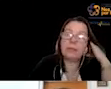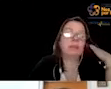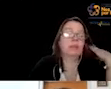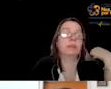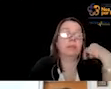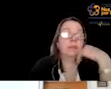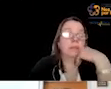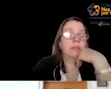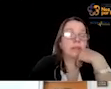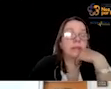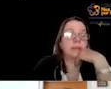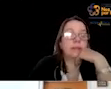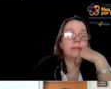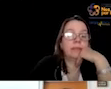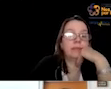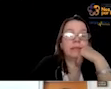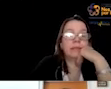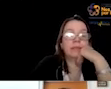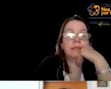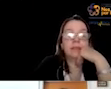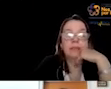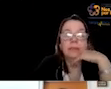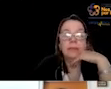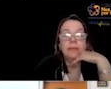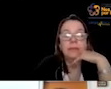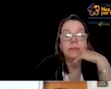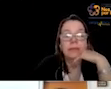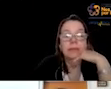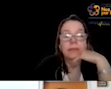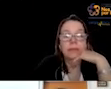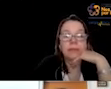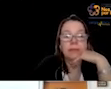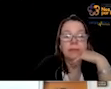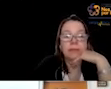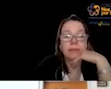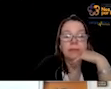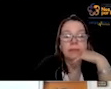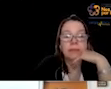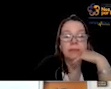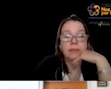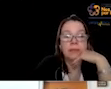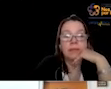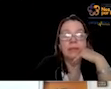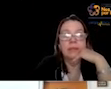buena opción para una dieta de lo que es saludable, también agregando los pescados grasos,